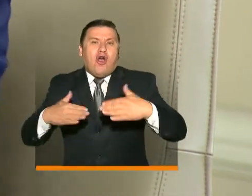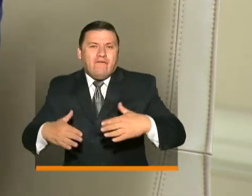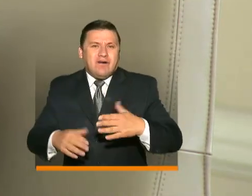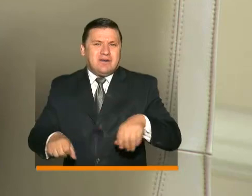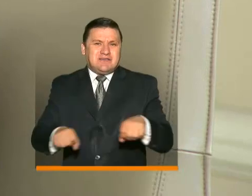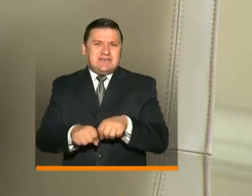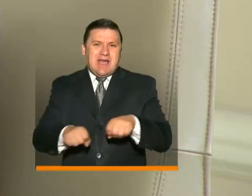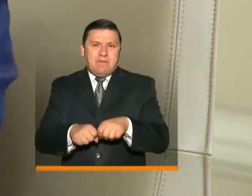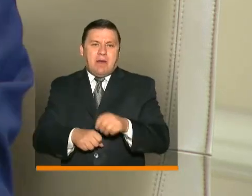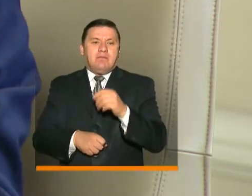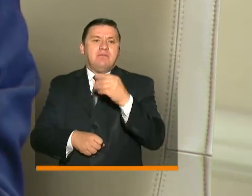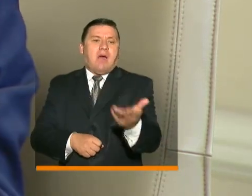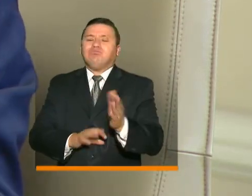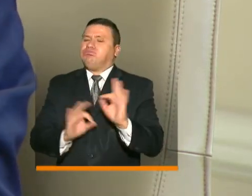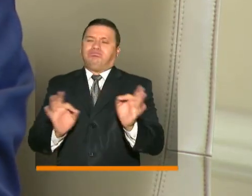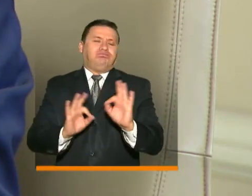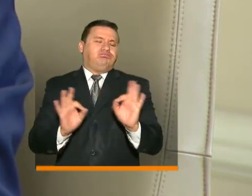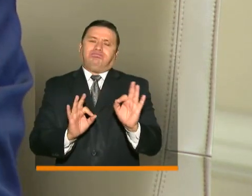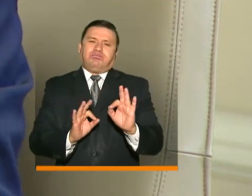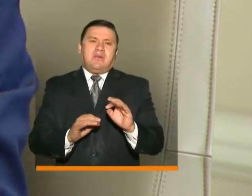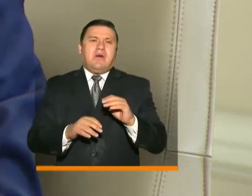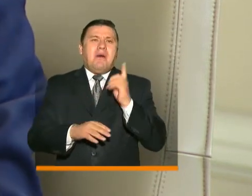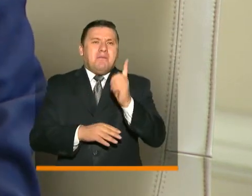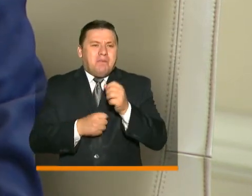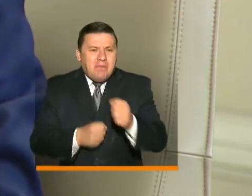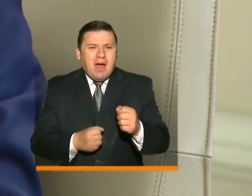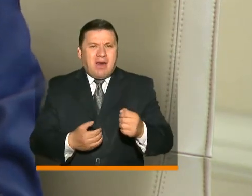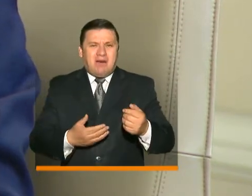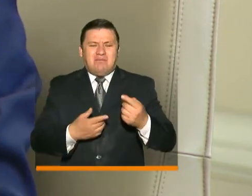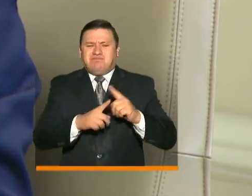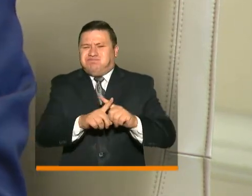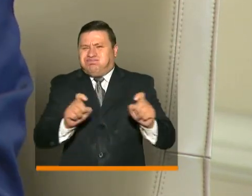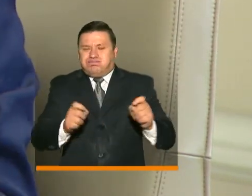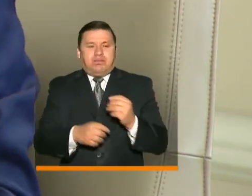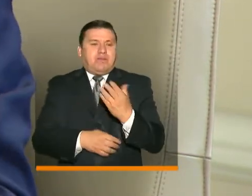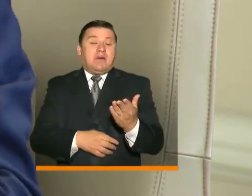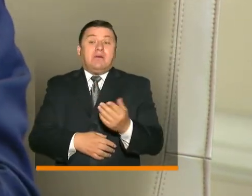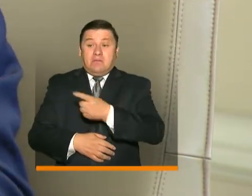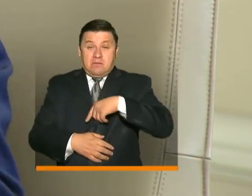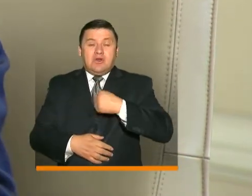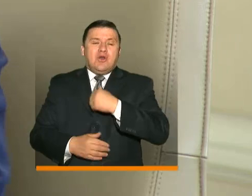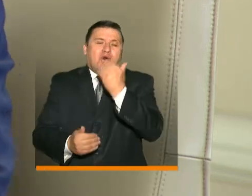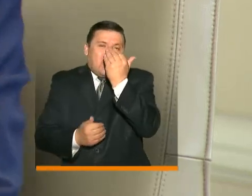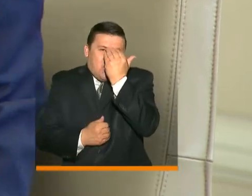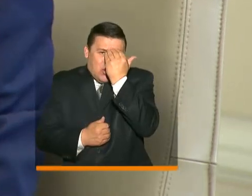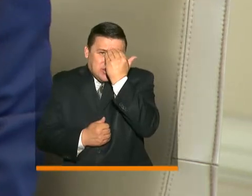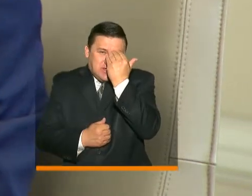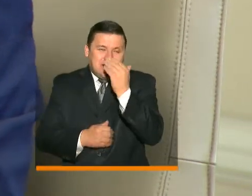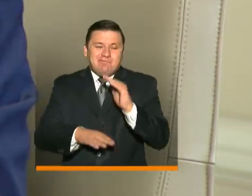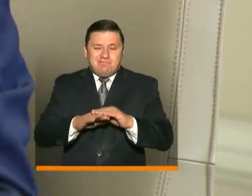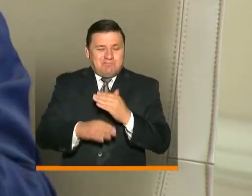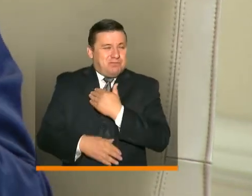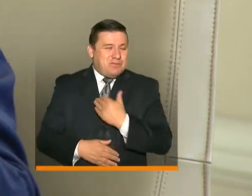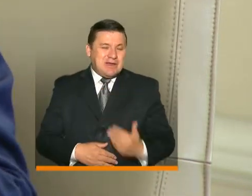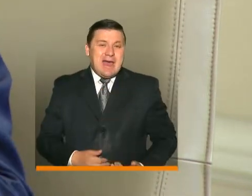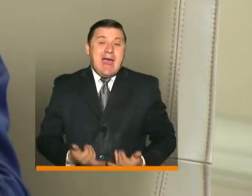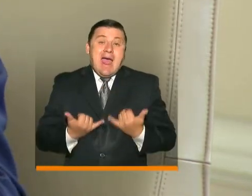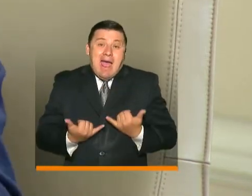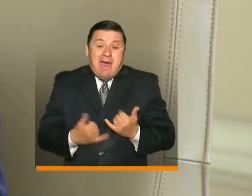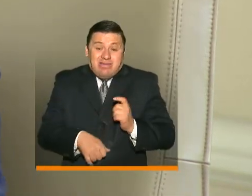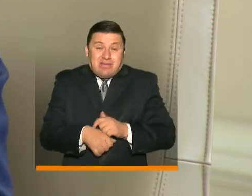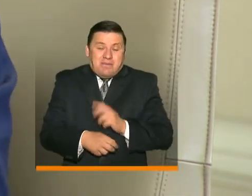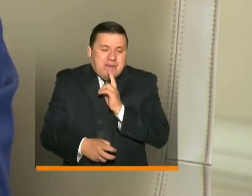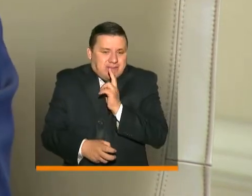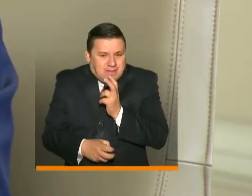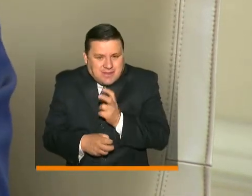de calzado, el sector de producción de muebles y de eventos. Somos además conscientes, presidente, del momento muy